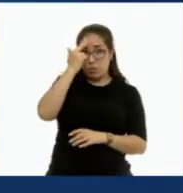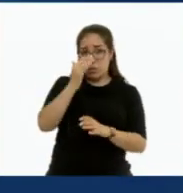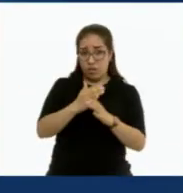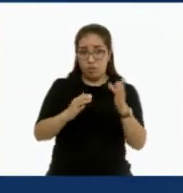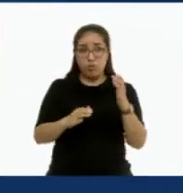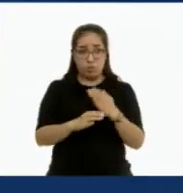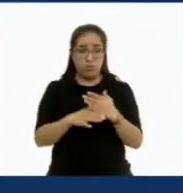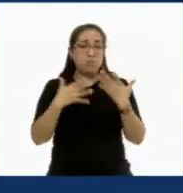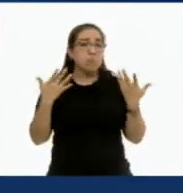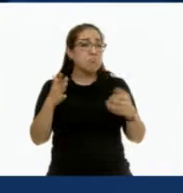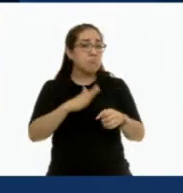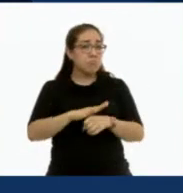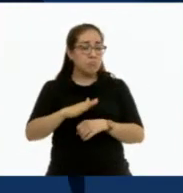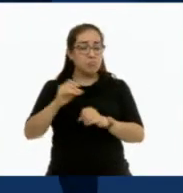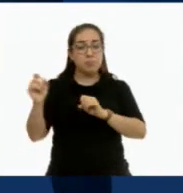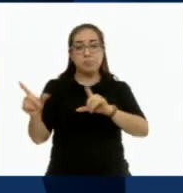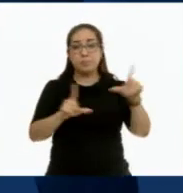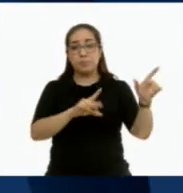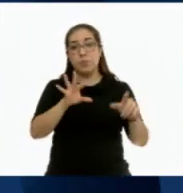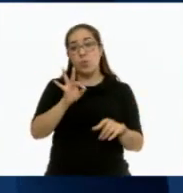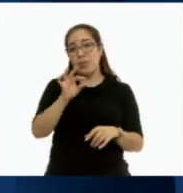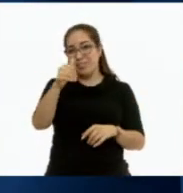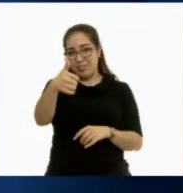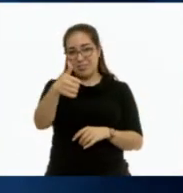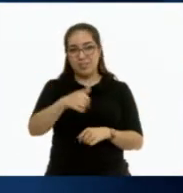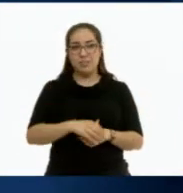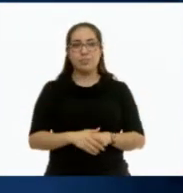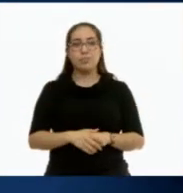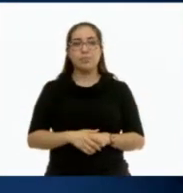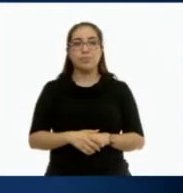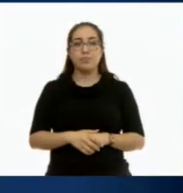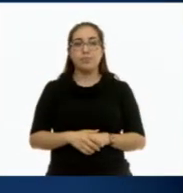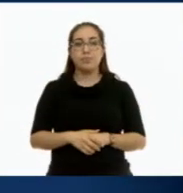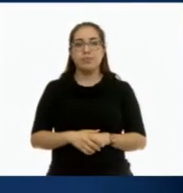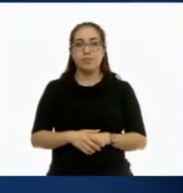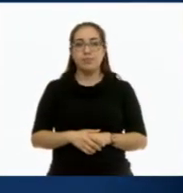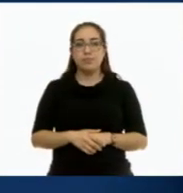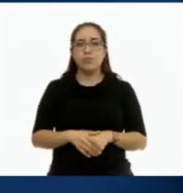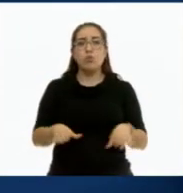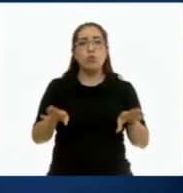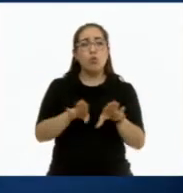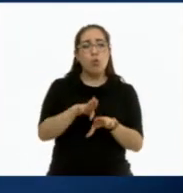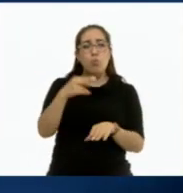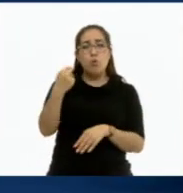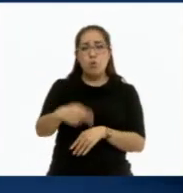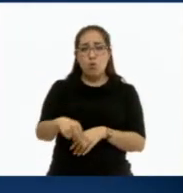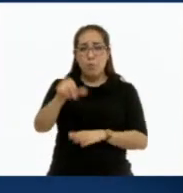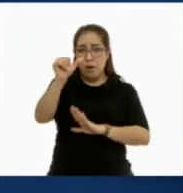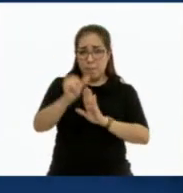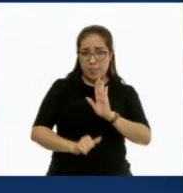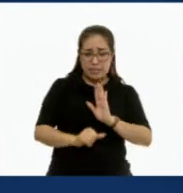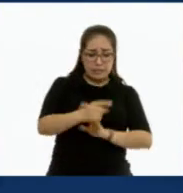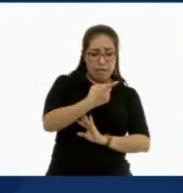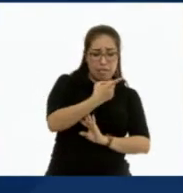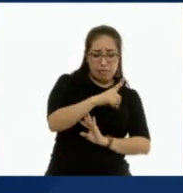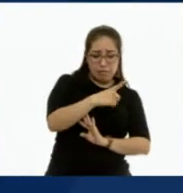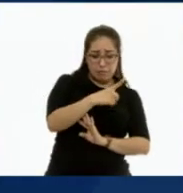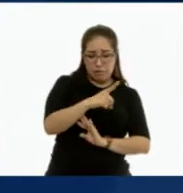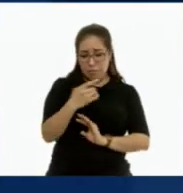Estrofa 46. ¿Y cómo se llama ese mes que está entre diciembre y